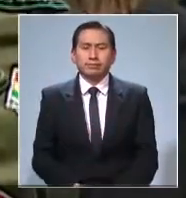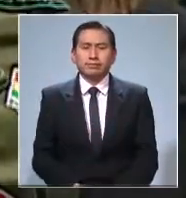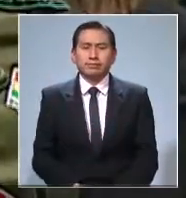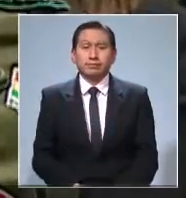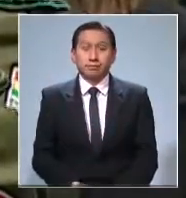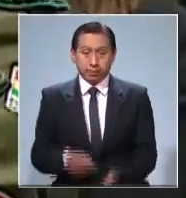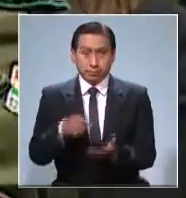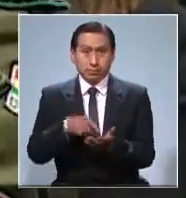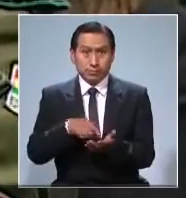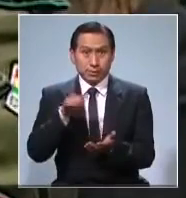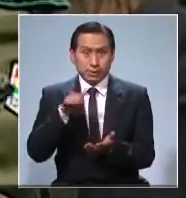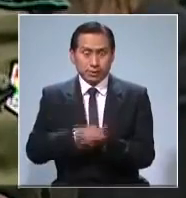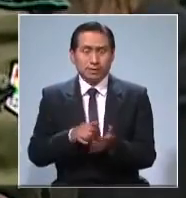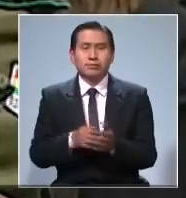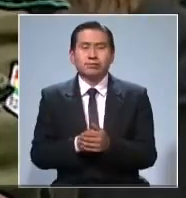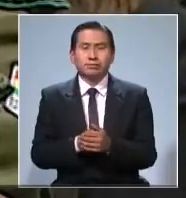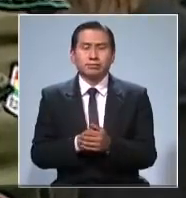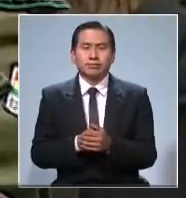Y es por eso